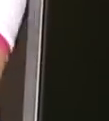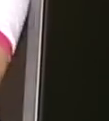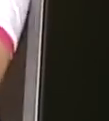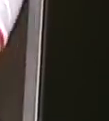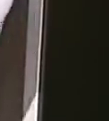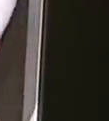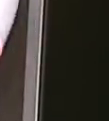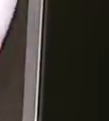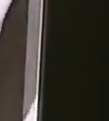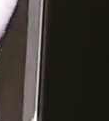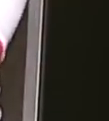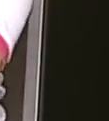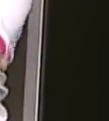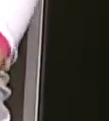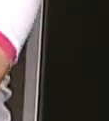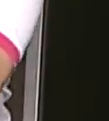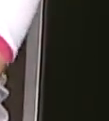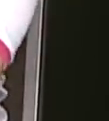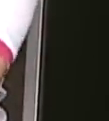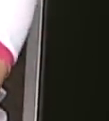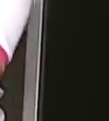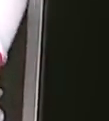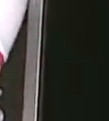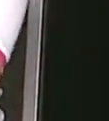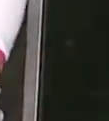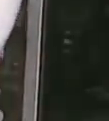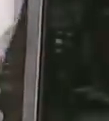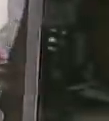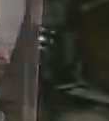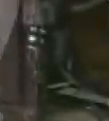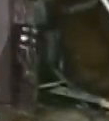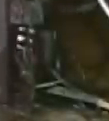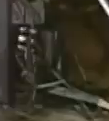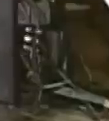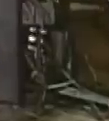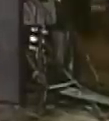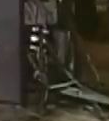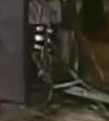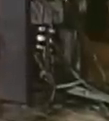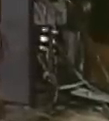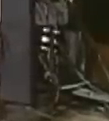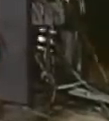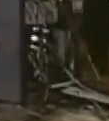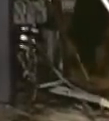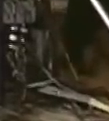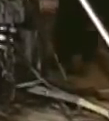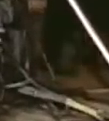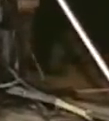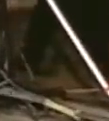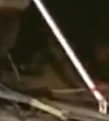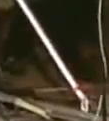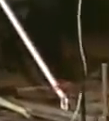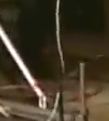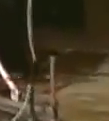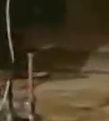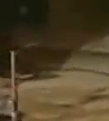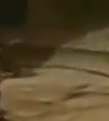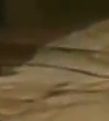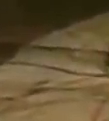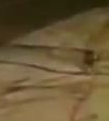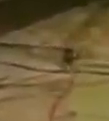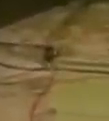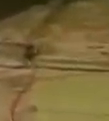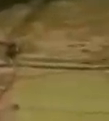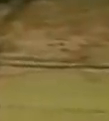juntos. Somos pueblo soberano, la alegría de andar juntos, con un Nicolás Maduro, la alegría